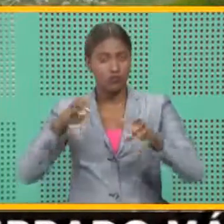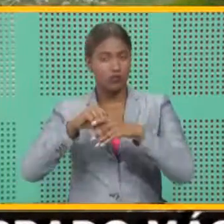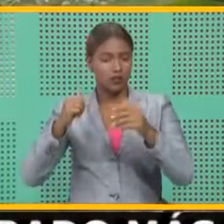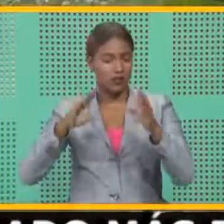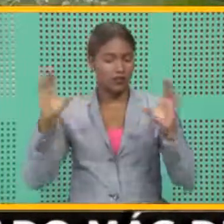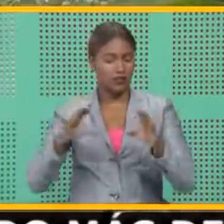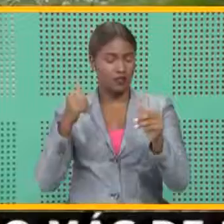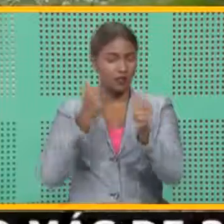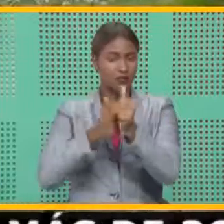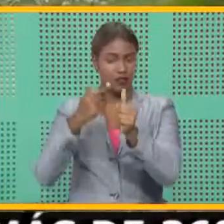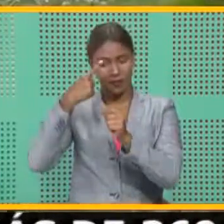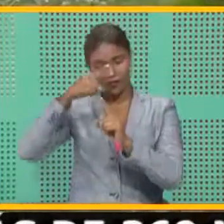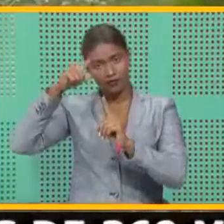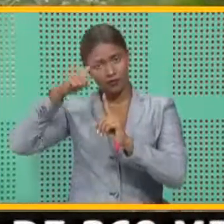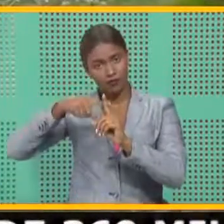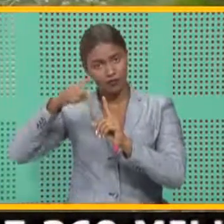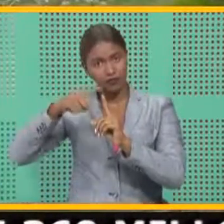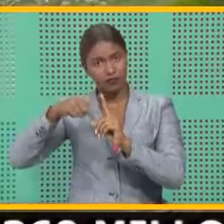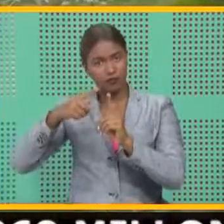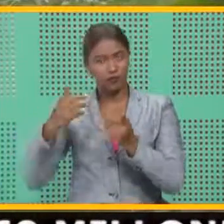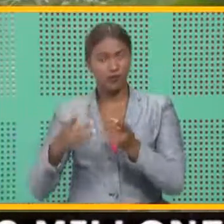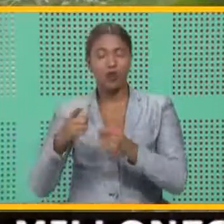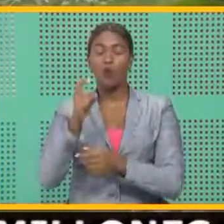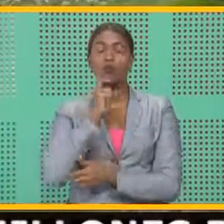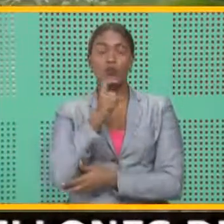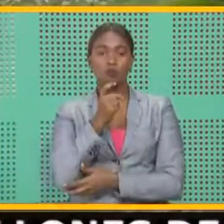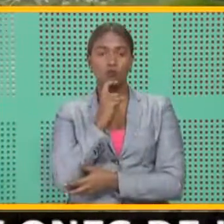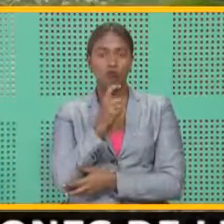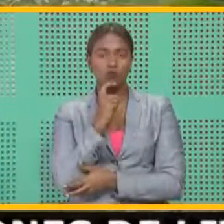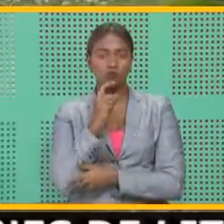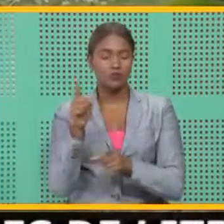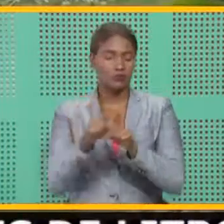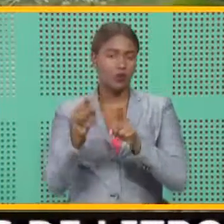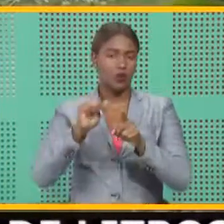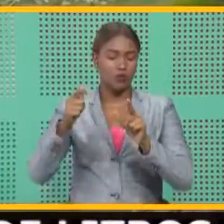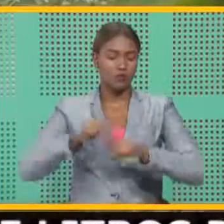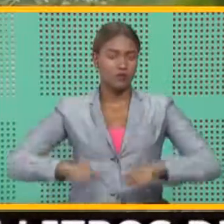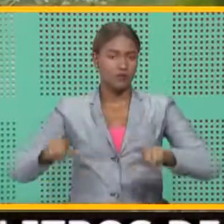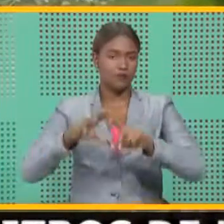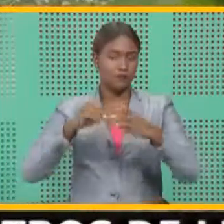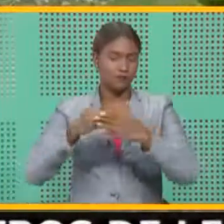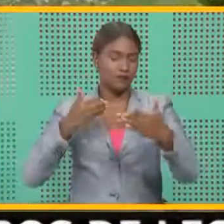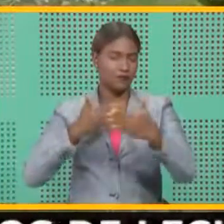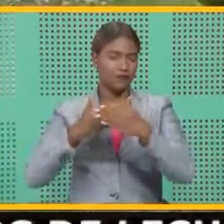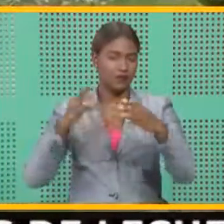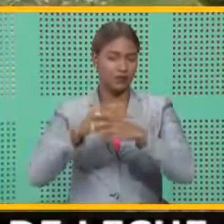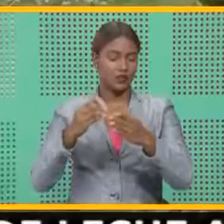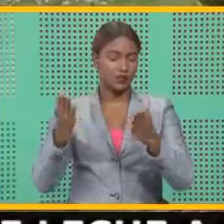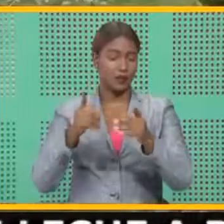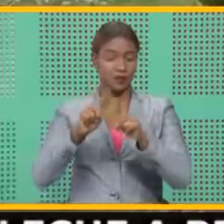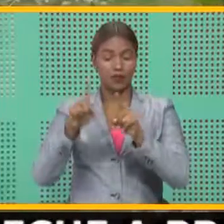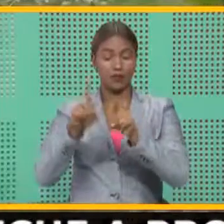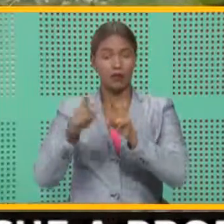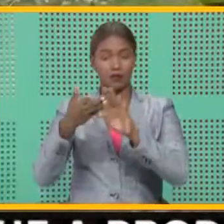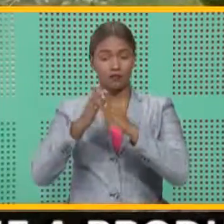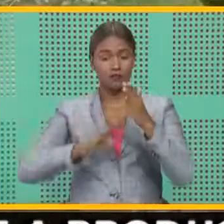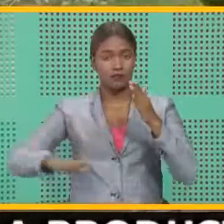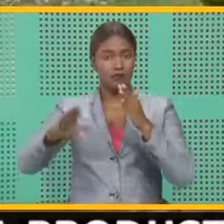para San Cristóbal, Boca Chica y otras localidades cercanas acá, pero también los